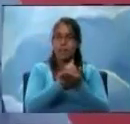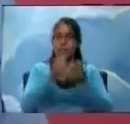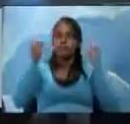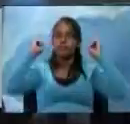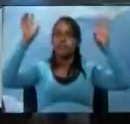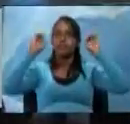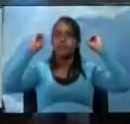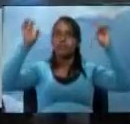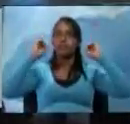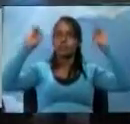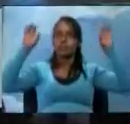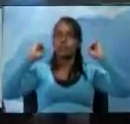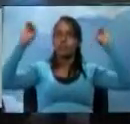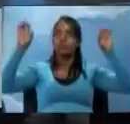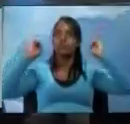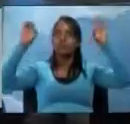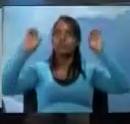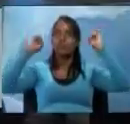te guarde. Yeah. Gloria a Dios,